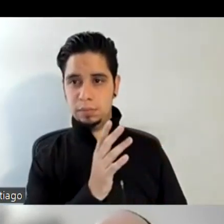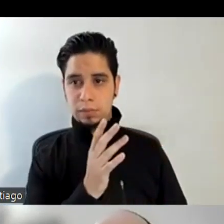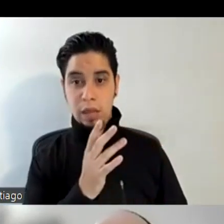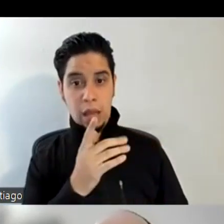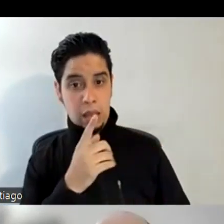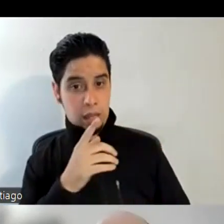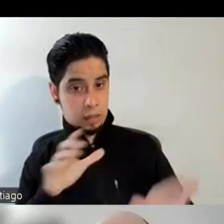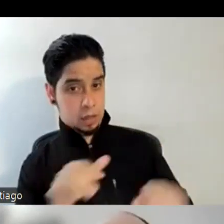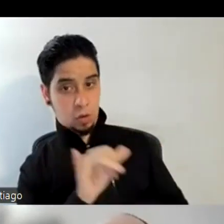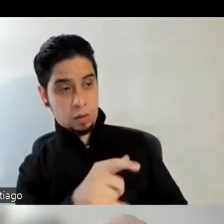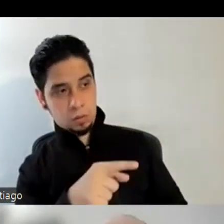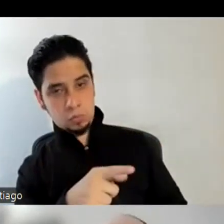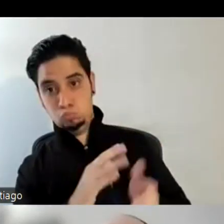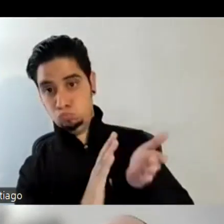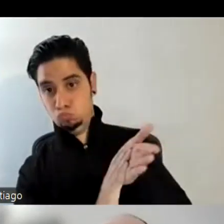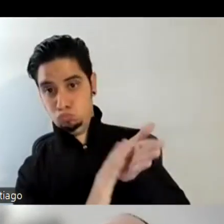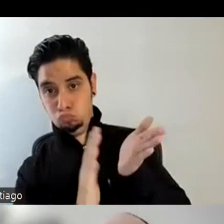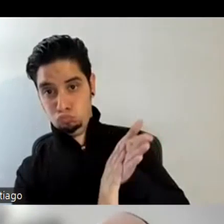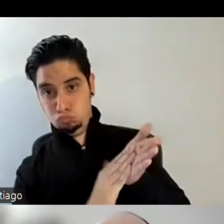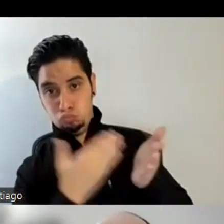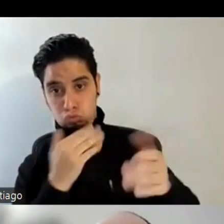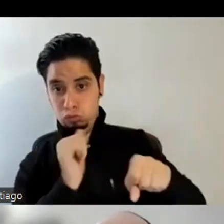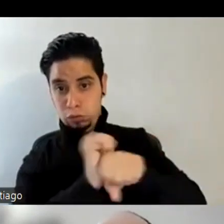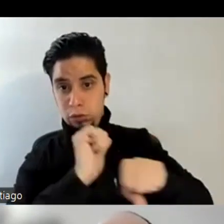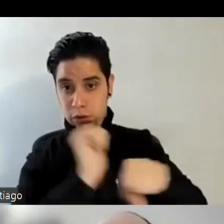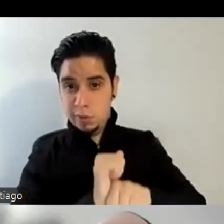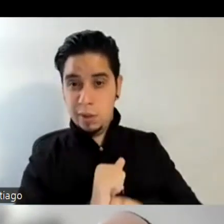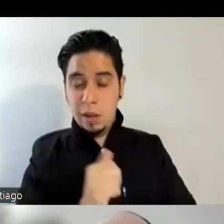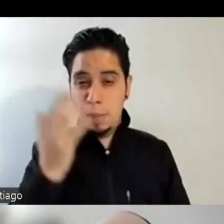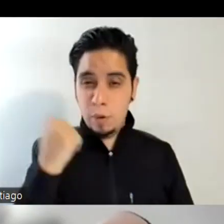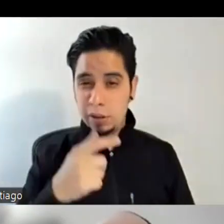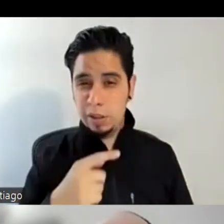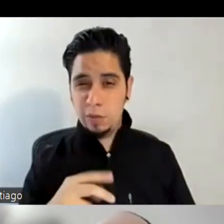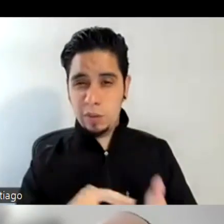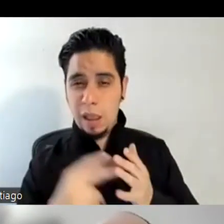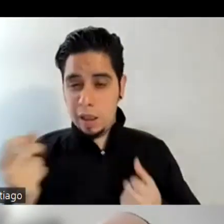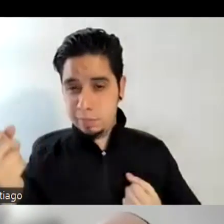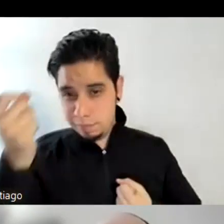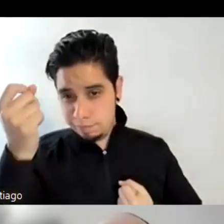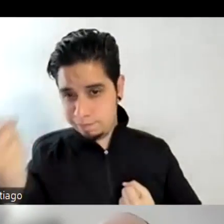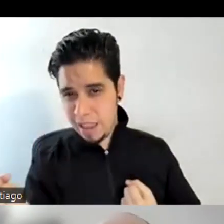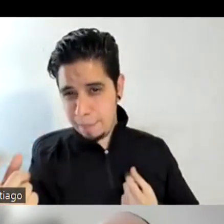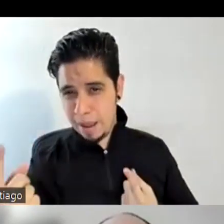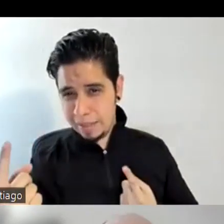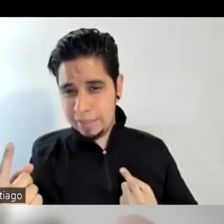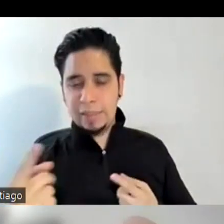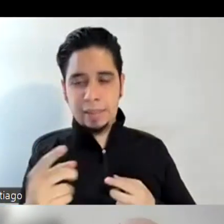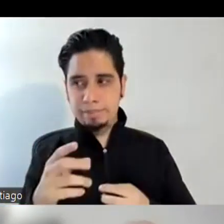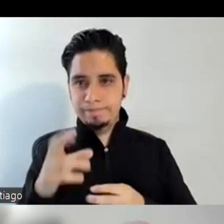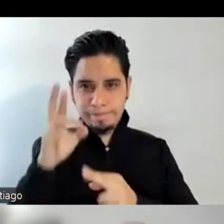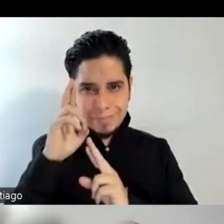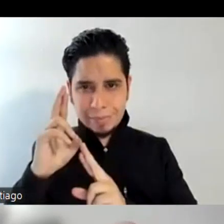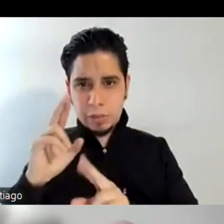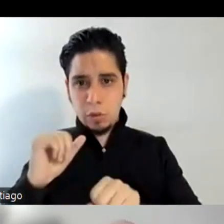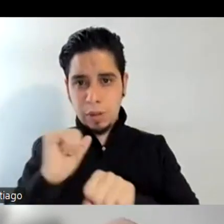sí decide hacerlo. Claro. Porque como es, yo creo que es un poquito de empatía y sensibilidad, ¿no?, y respeto por el trabajo del compañero,